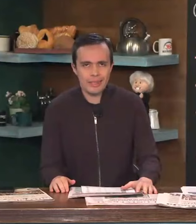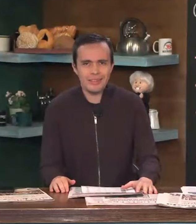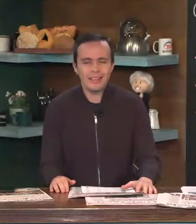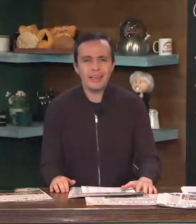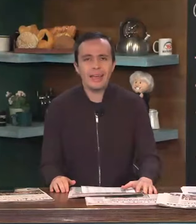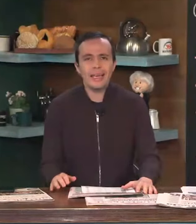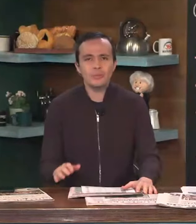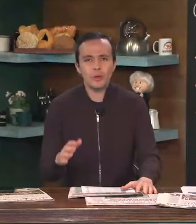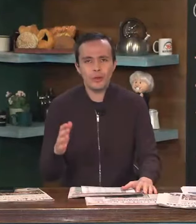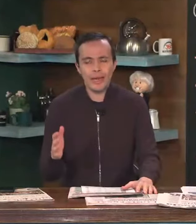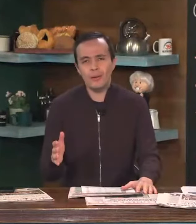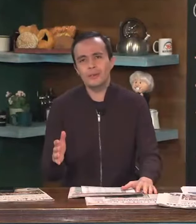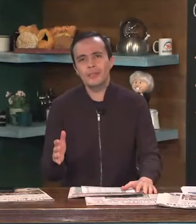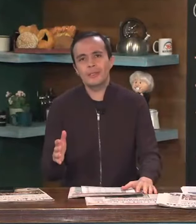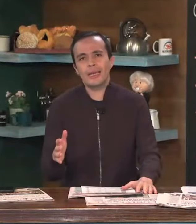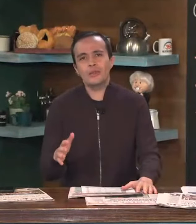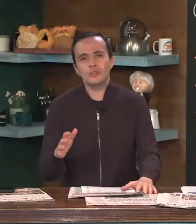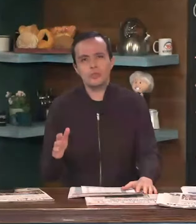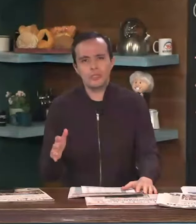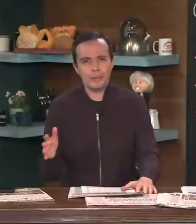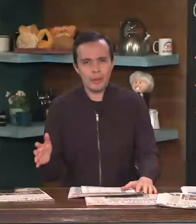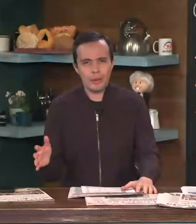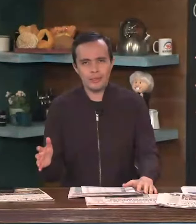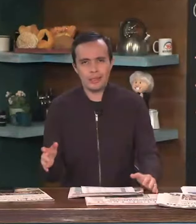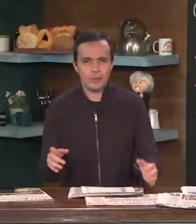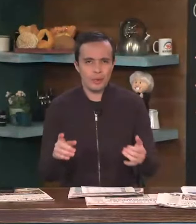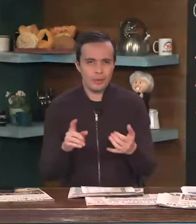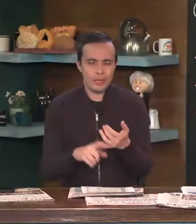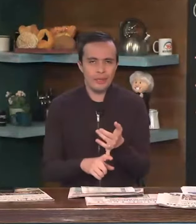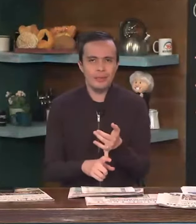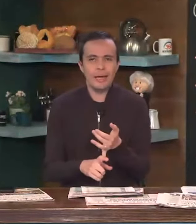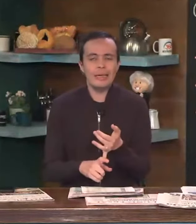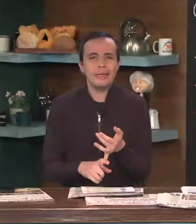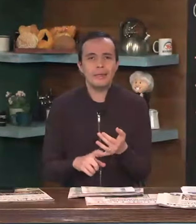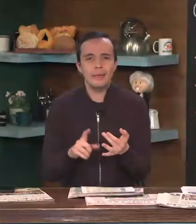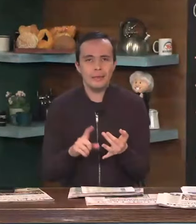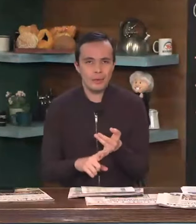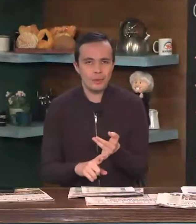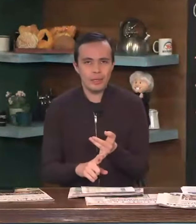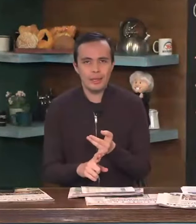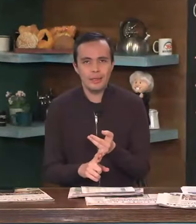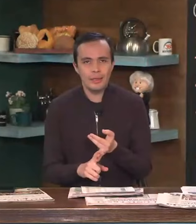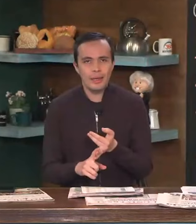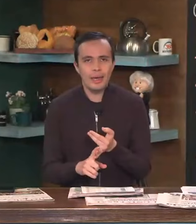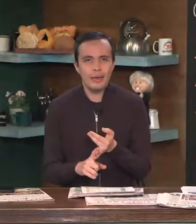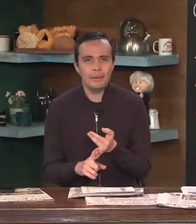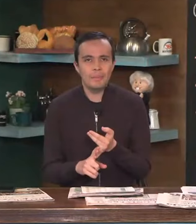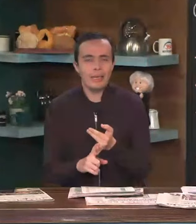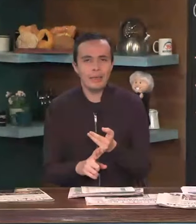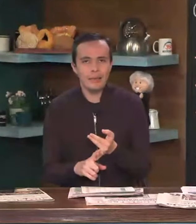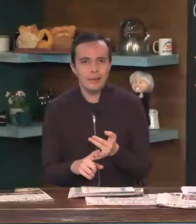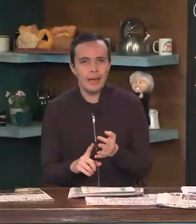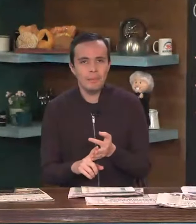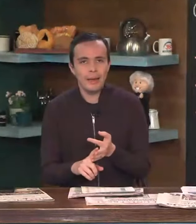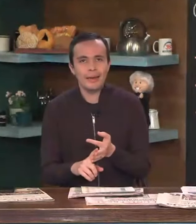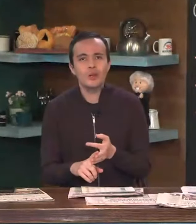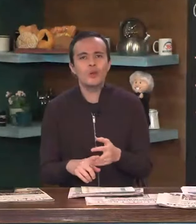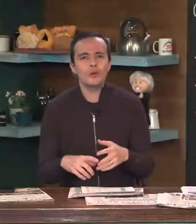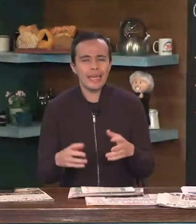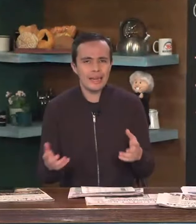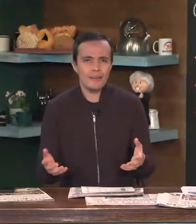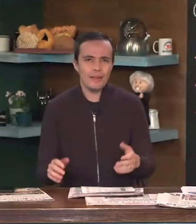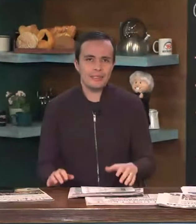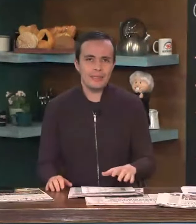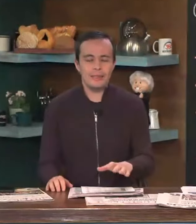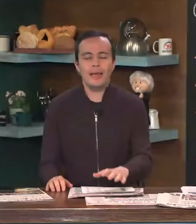Y dice que es muy claro que los conservadores, y esto incluye al INE, incluye al PRI, al PAN,